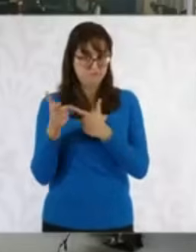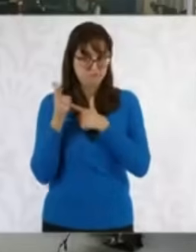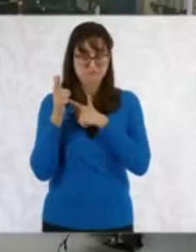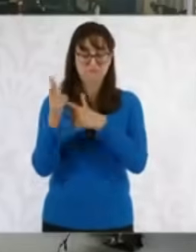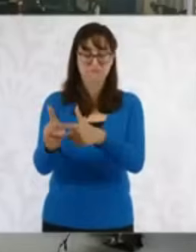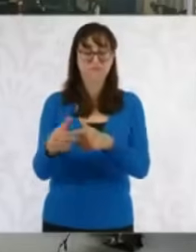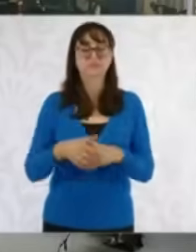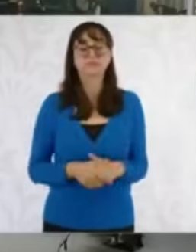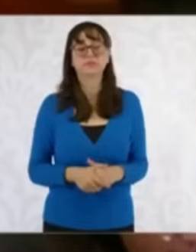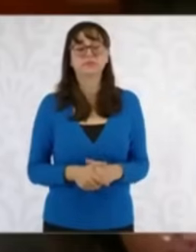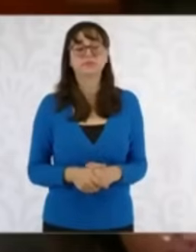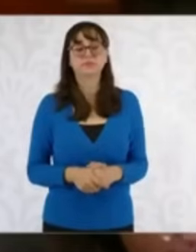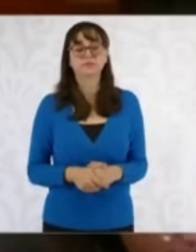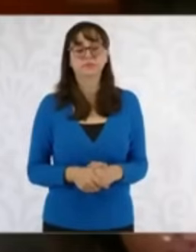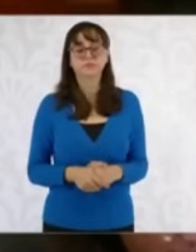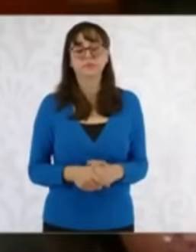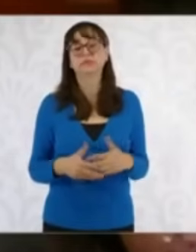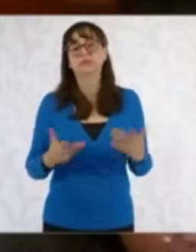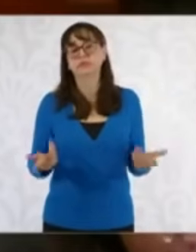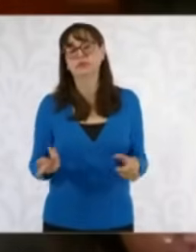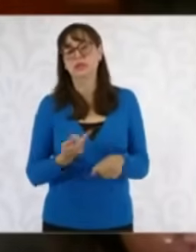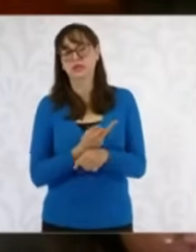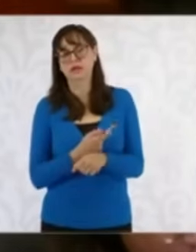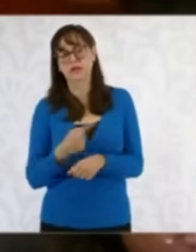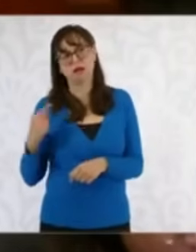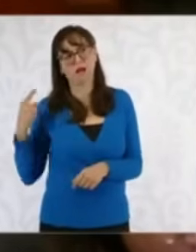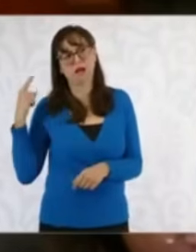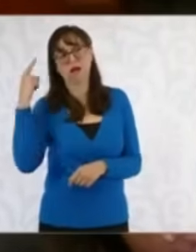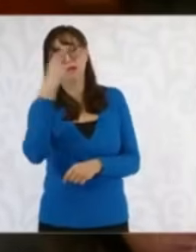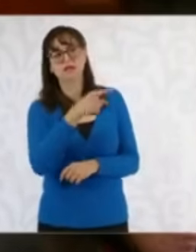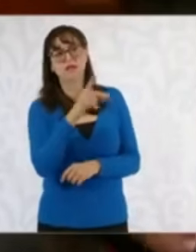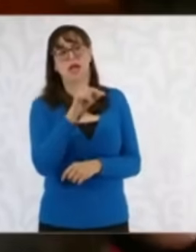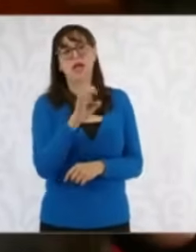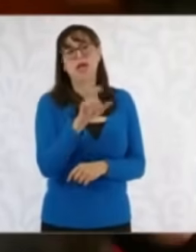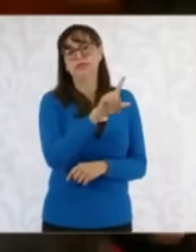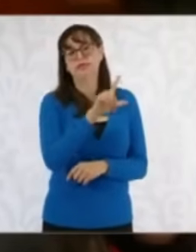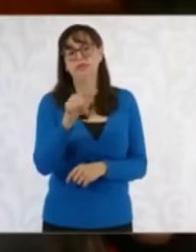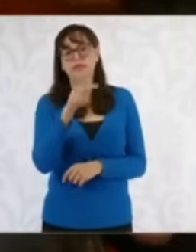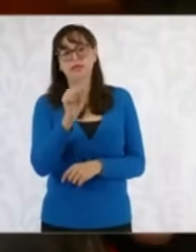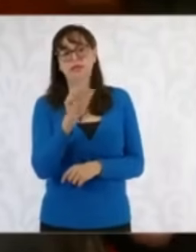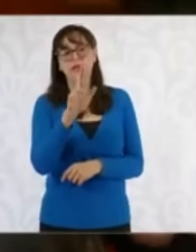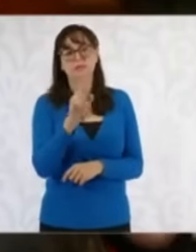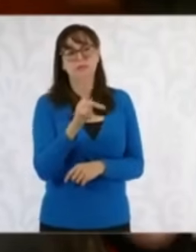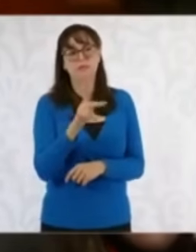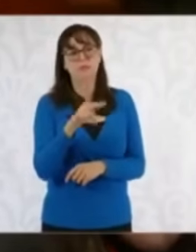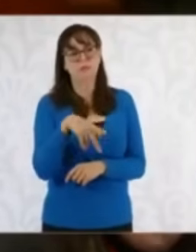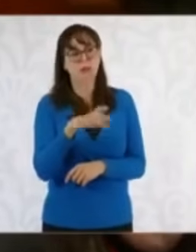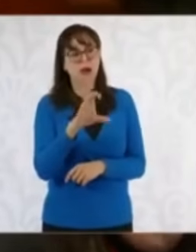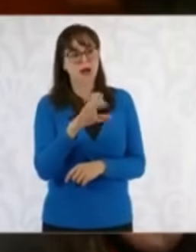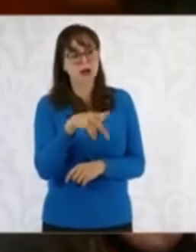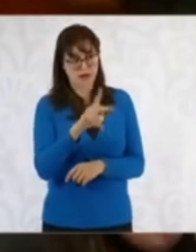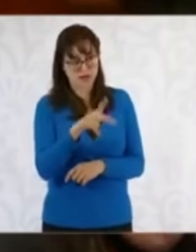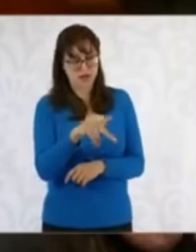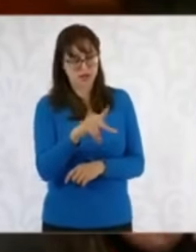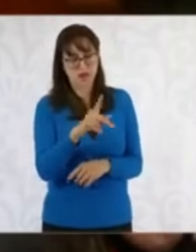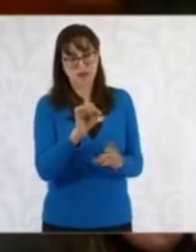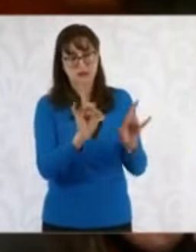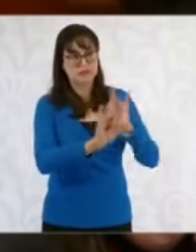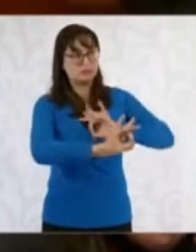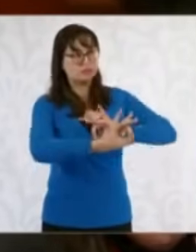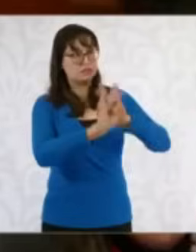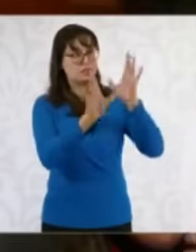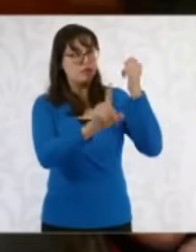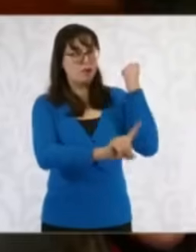Después del accidente que vimos en Deer Park, ¿sabemos si el seguro de Pemex cubrirá alguna de sus responsabilidades que